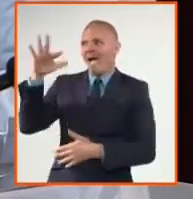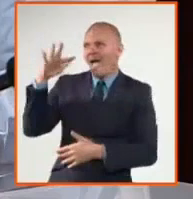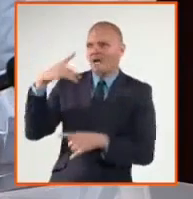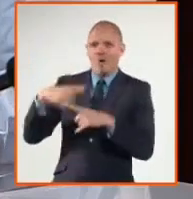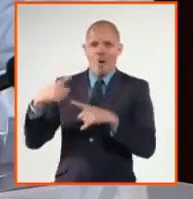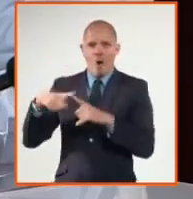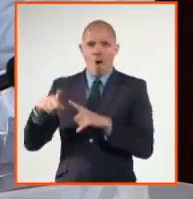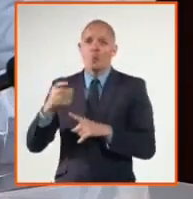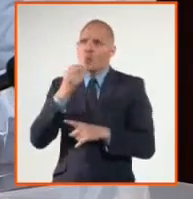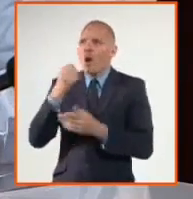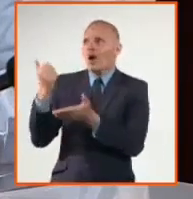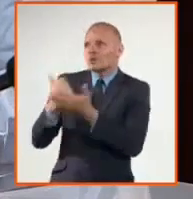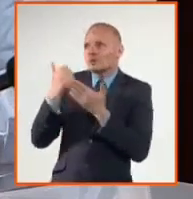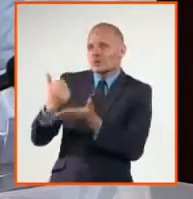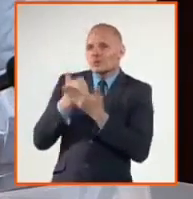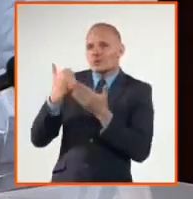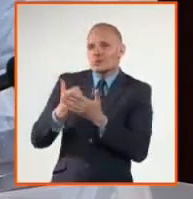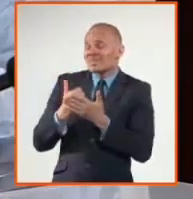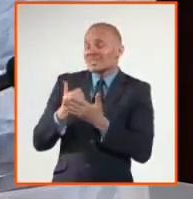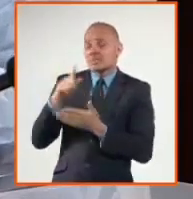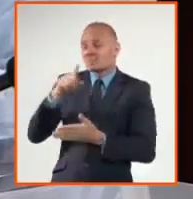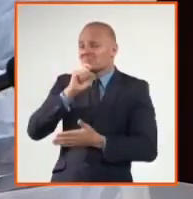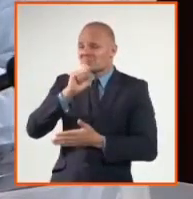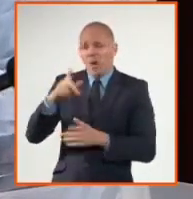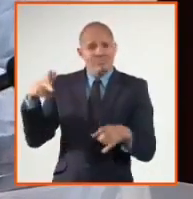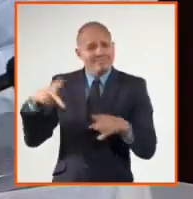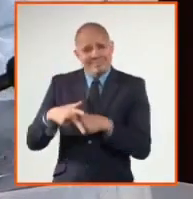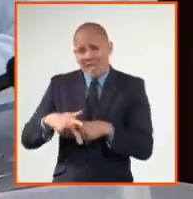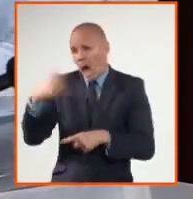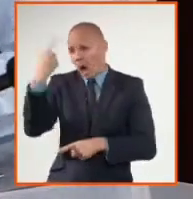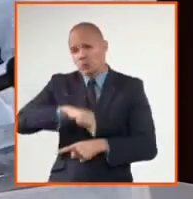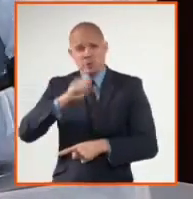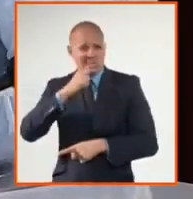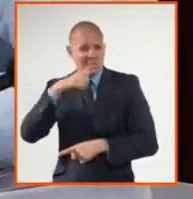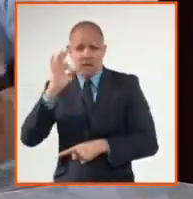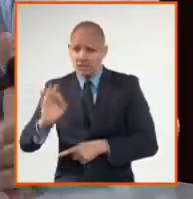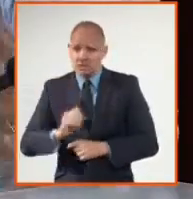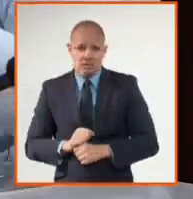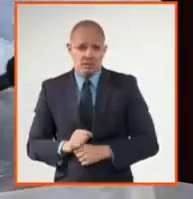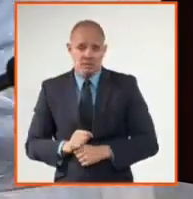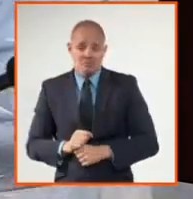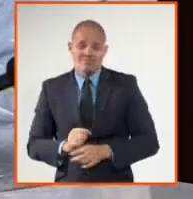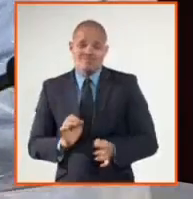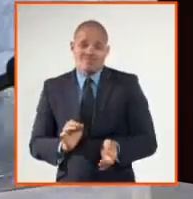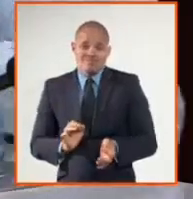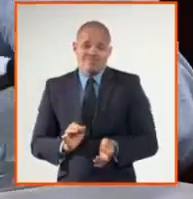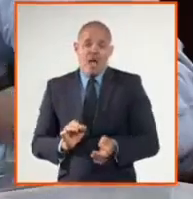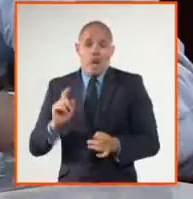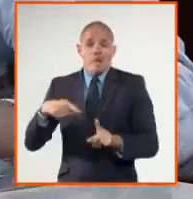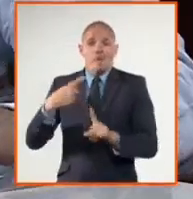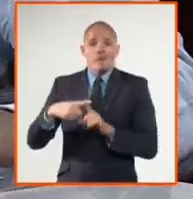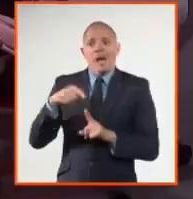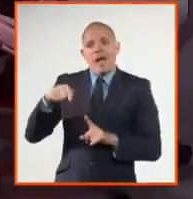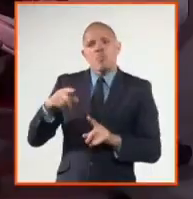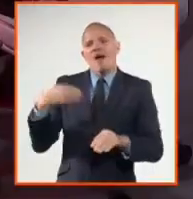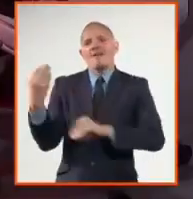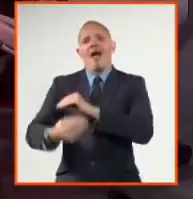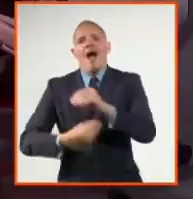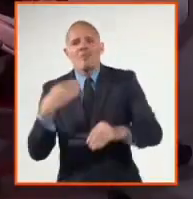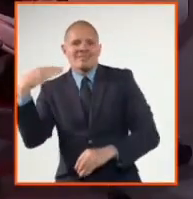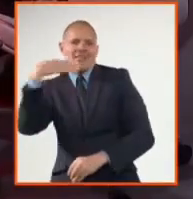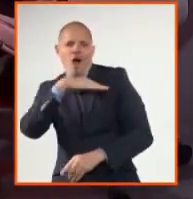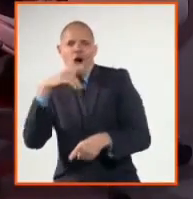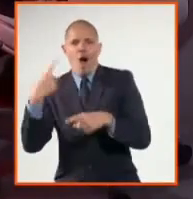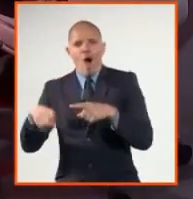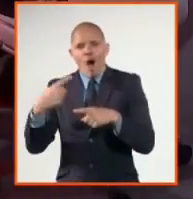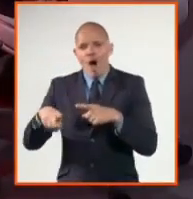asistencia técnica que nos permita asimilar esta tecnología y una transferencia de tecnología un poco más más suave ya se ha